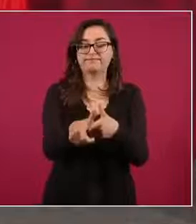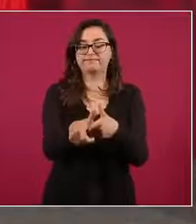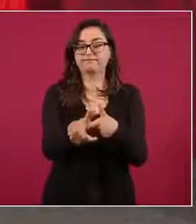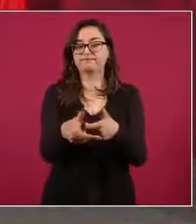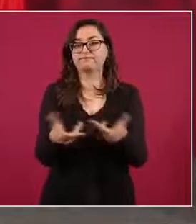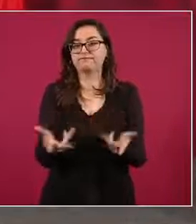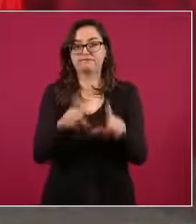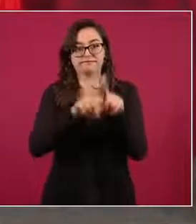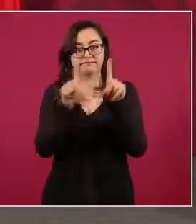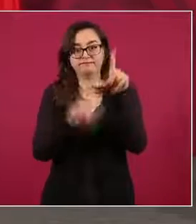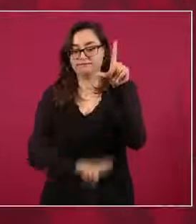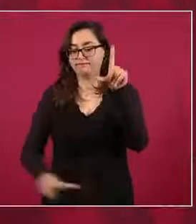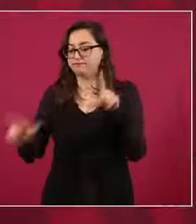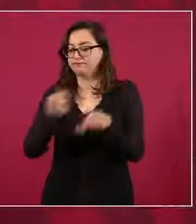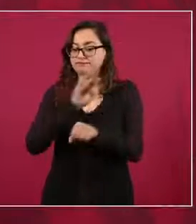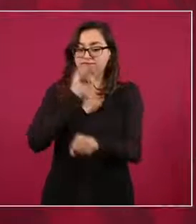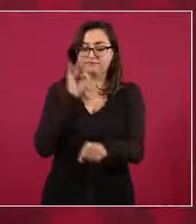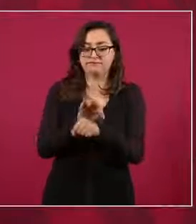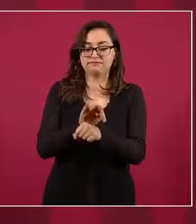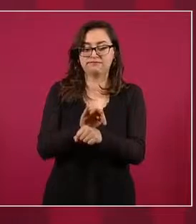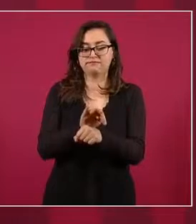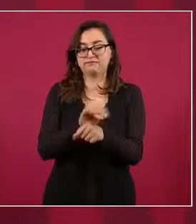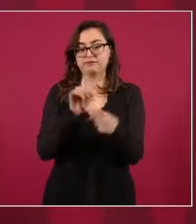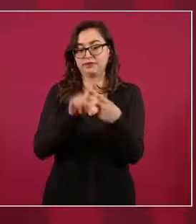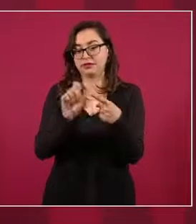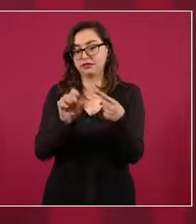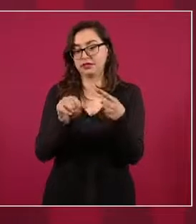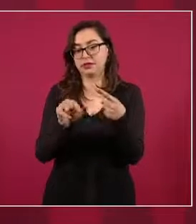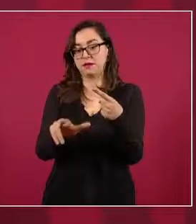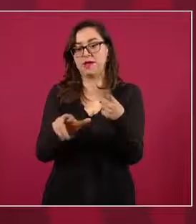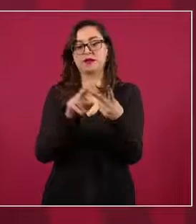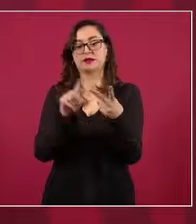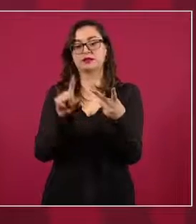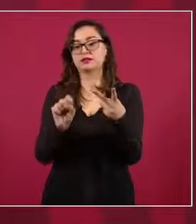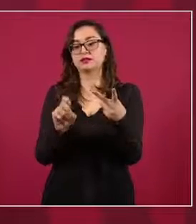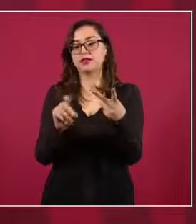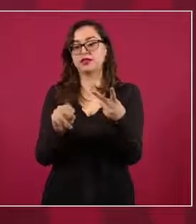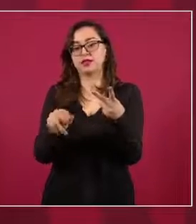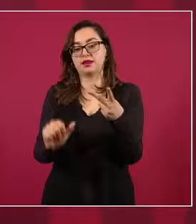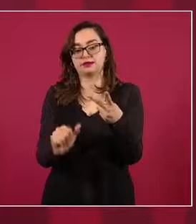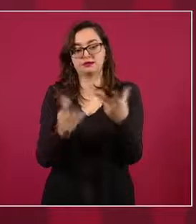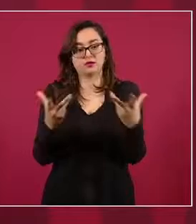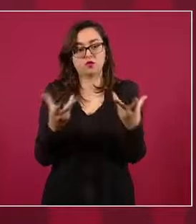en la Secretaría de Marina y en la Secretaría de la Defensa.